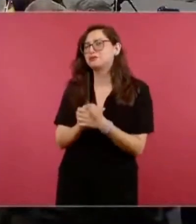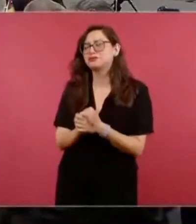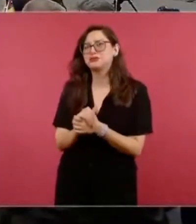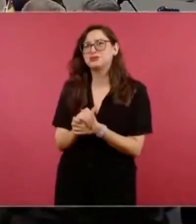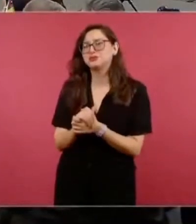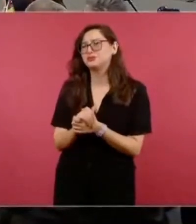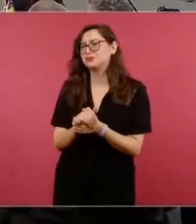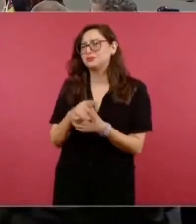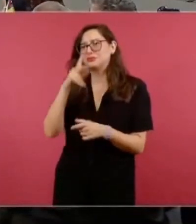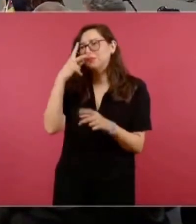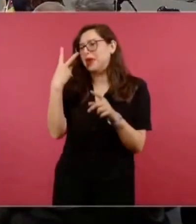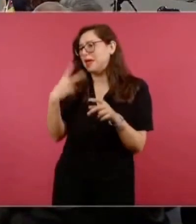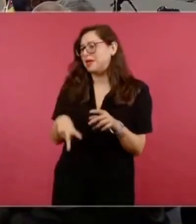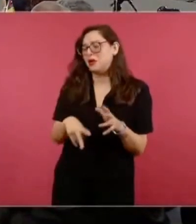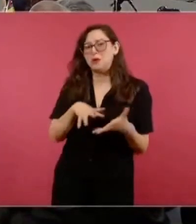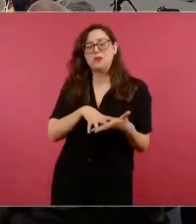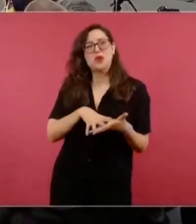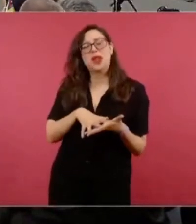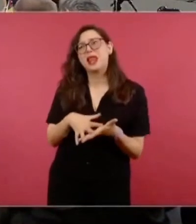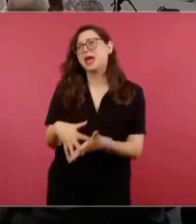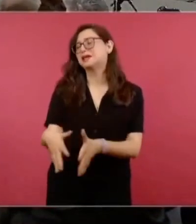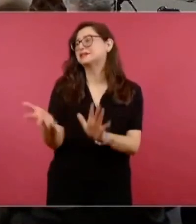por la violencia en México?